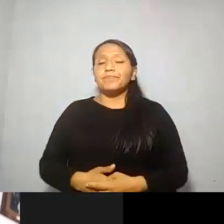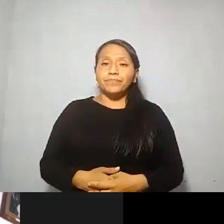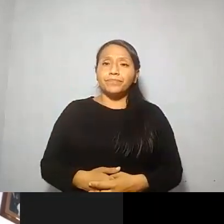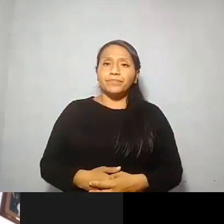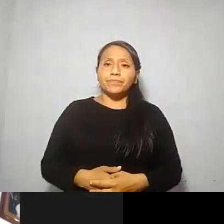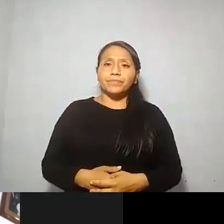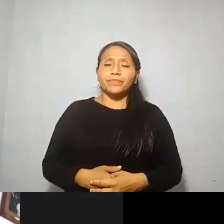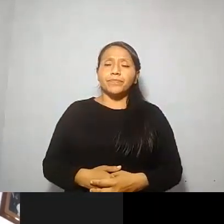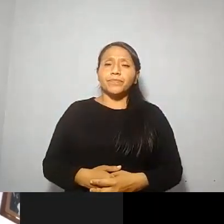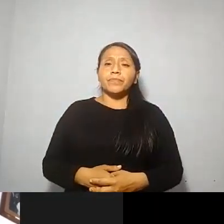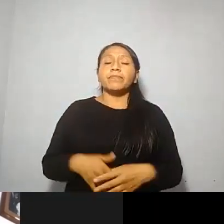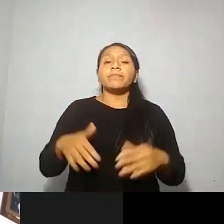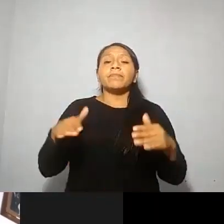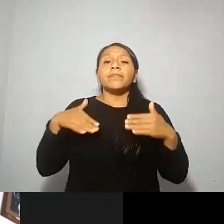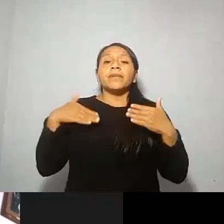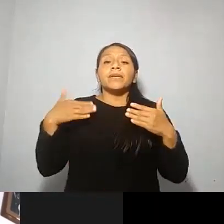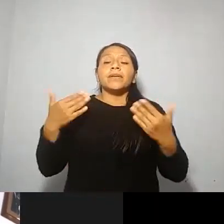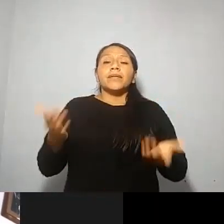Para eso